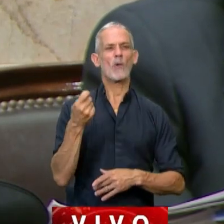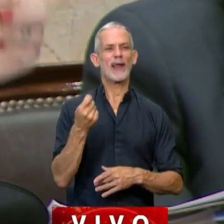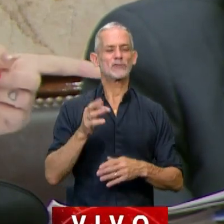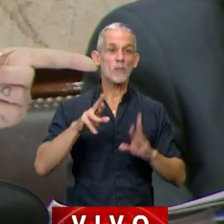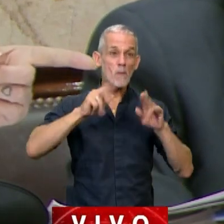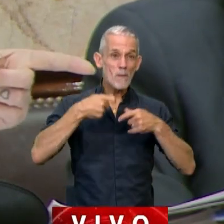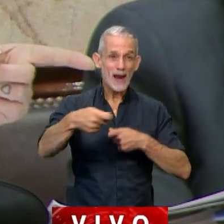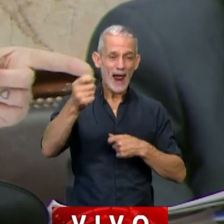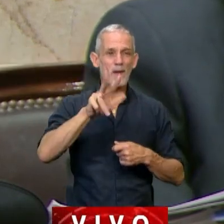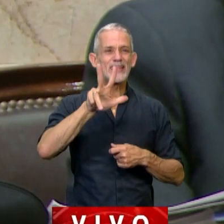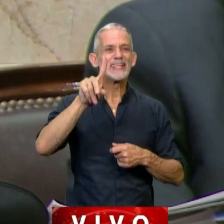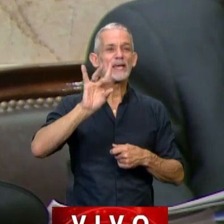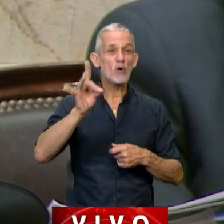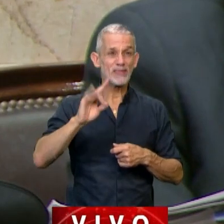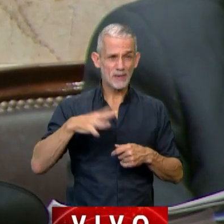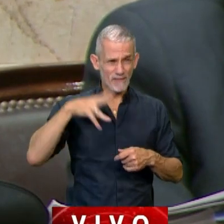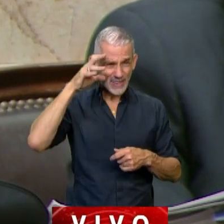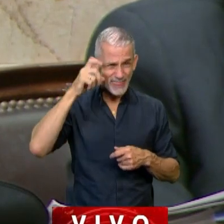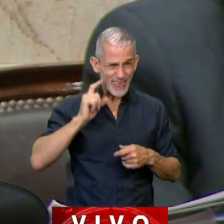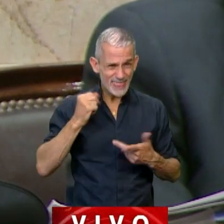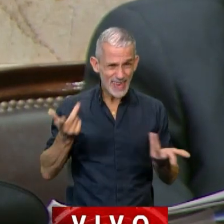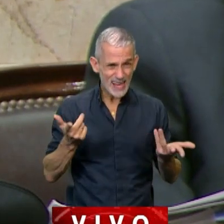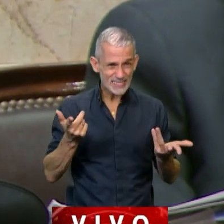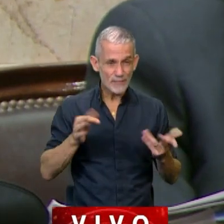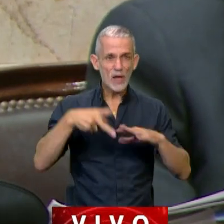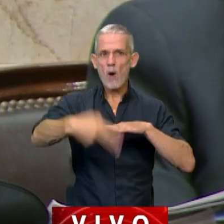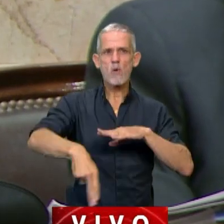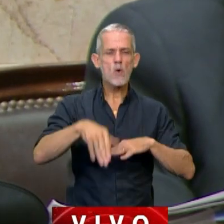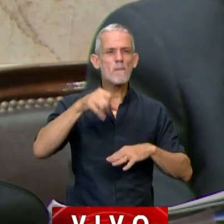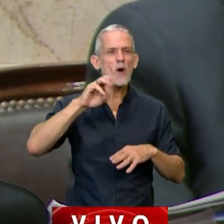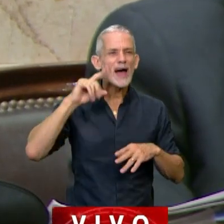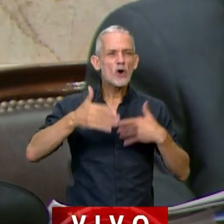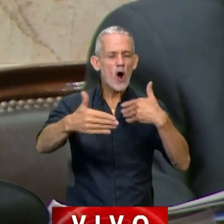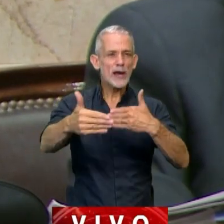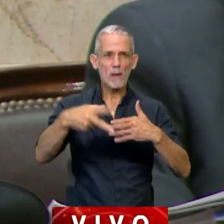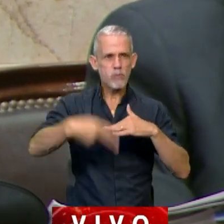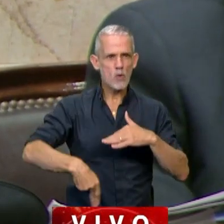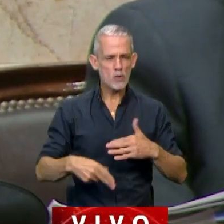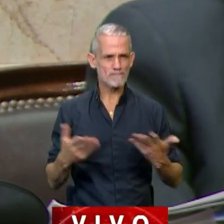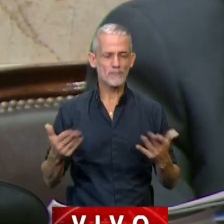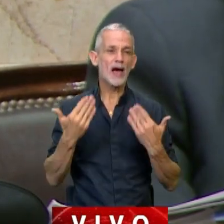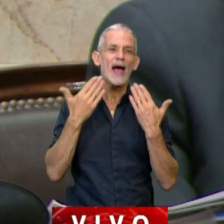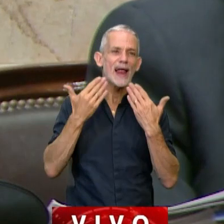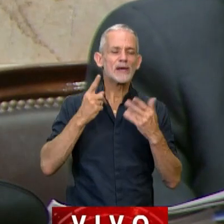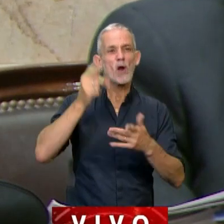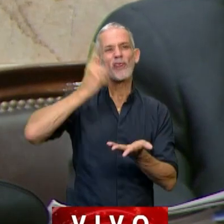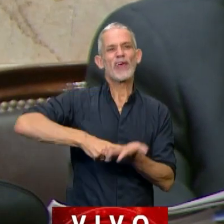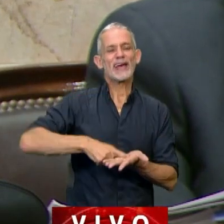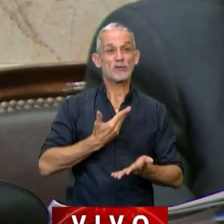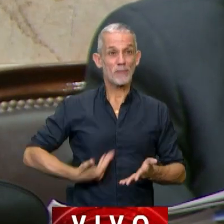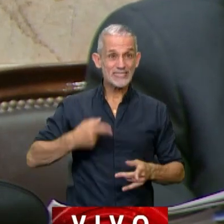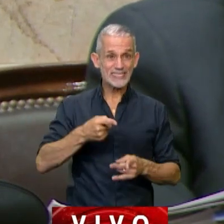a su jubilación a partir del 31 de diciembre faltan diez días y se vence la moratoria que tenemos vigente gracias a un decreto